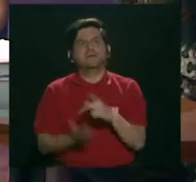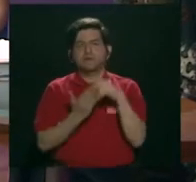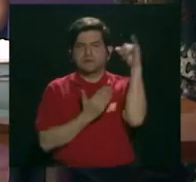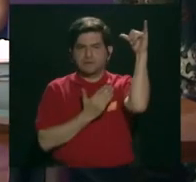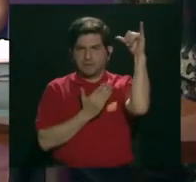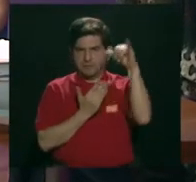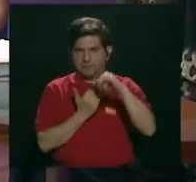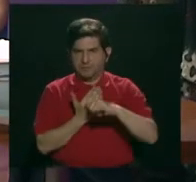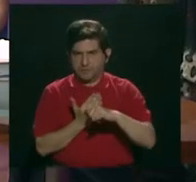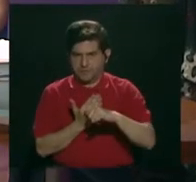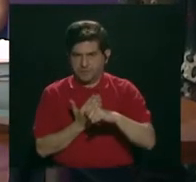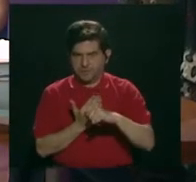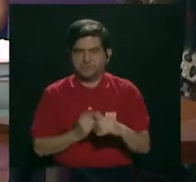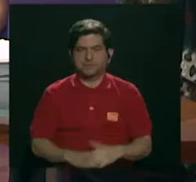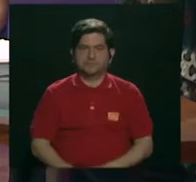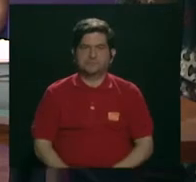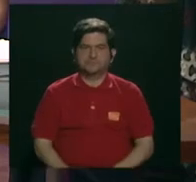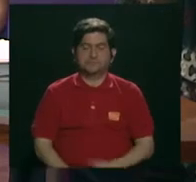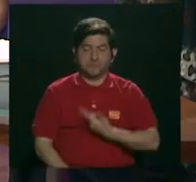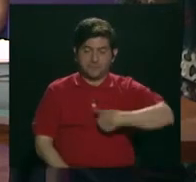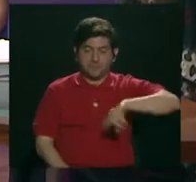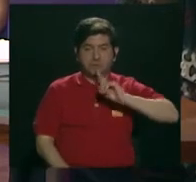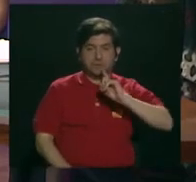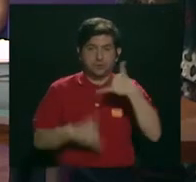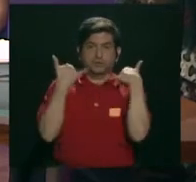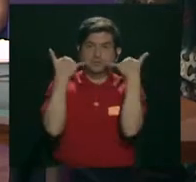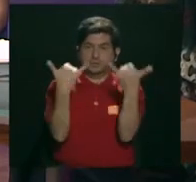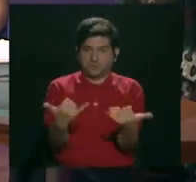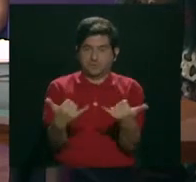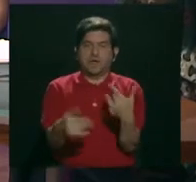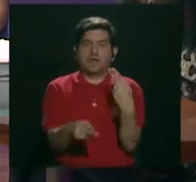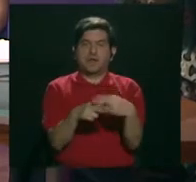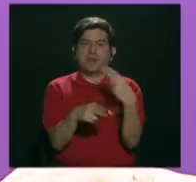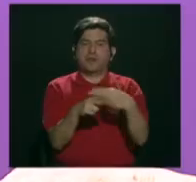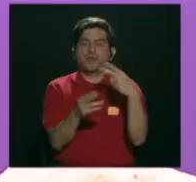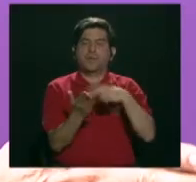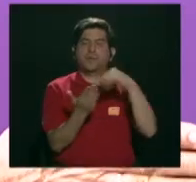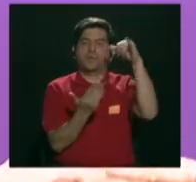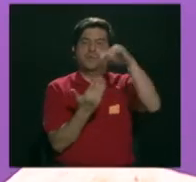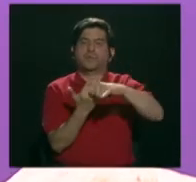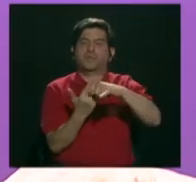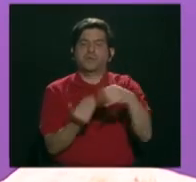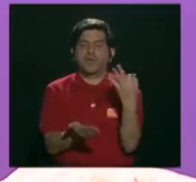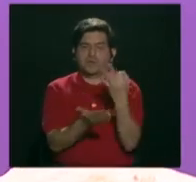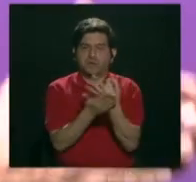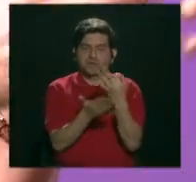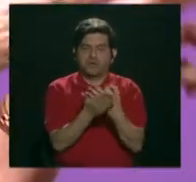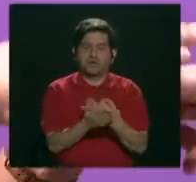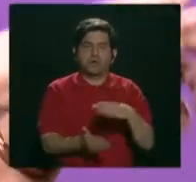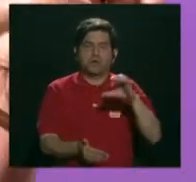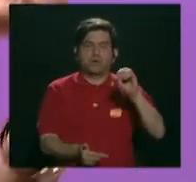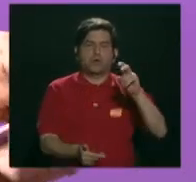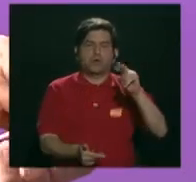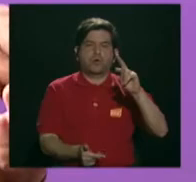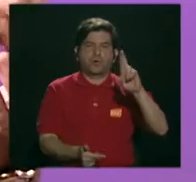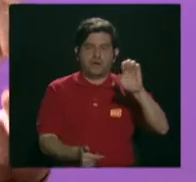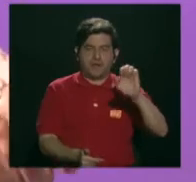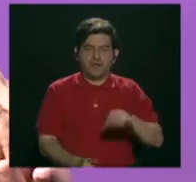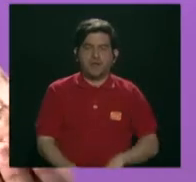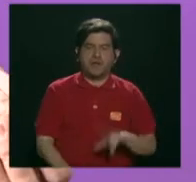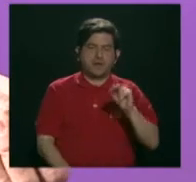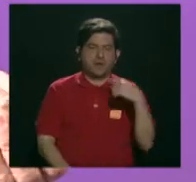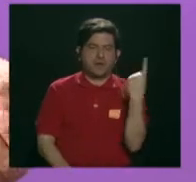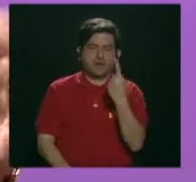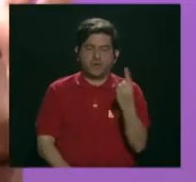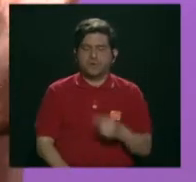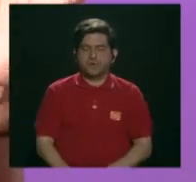que, como hemos mencionado, el nombre del proyecto financiado por CONARE, ya más allá del de Pinticas